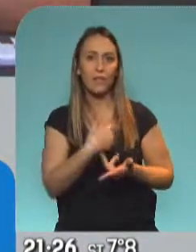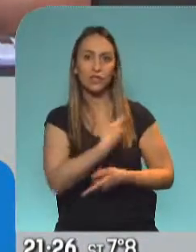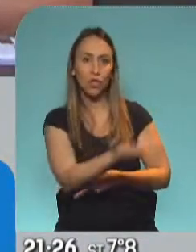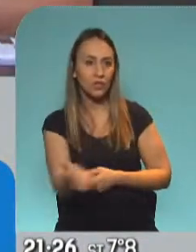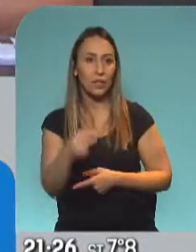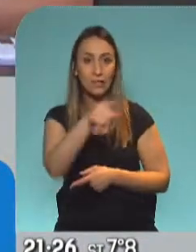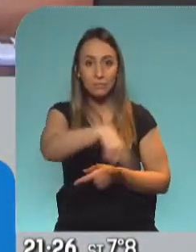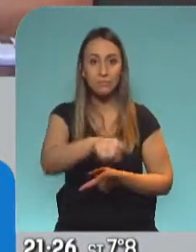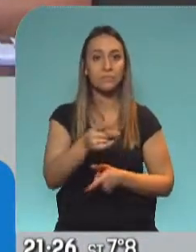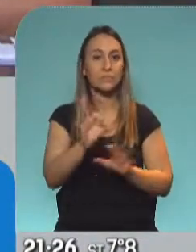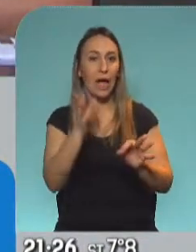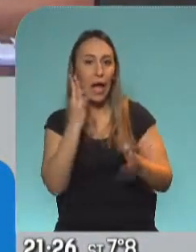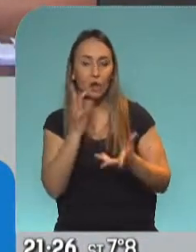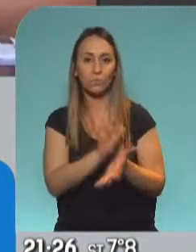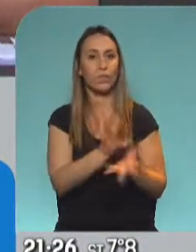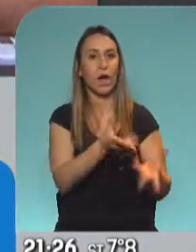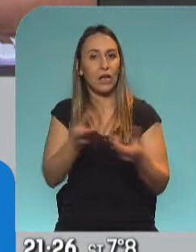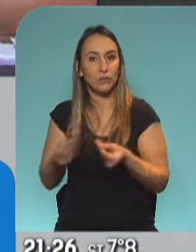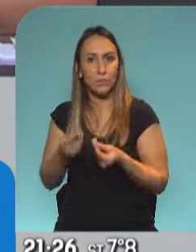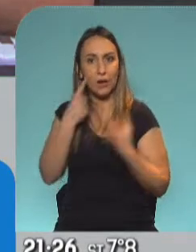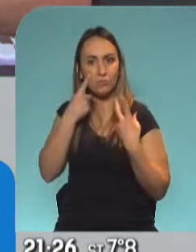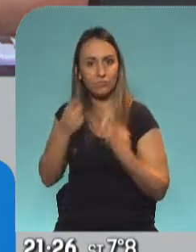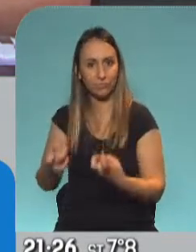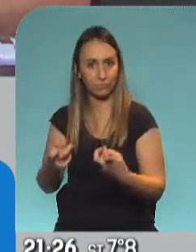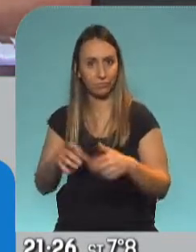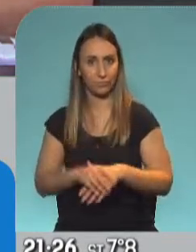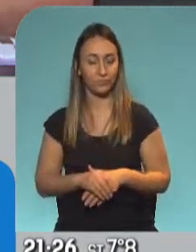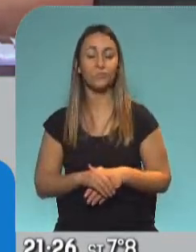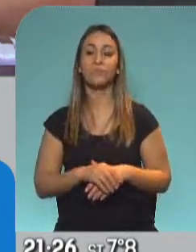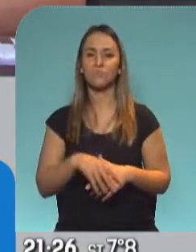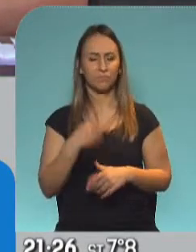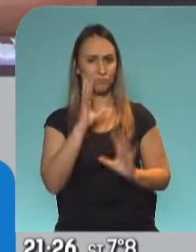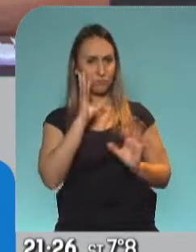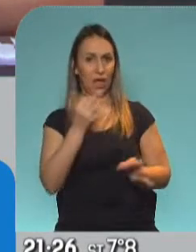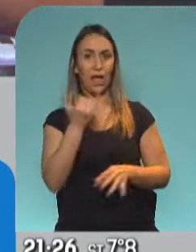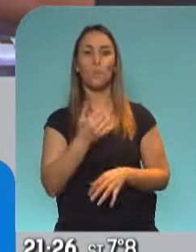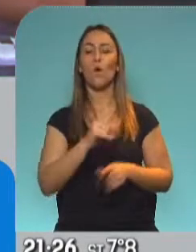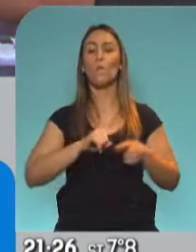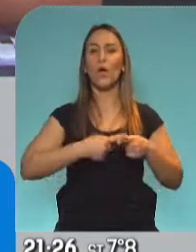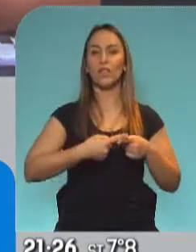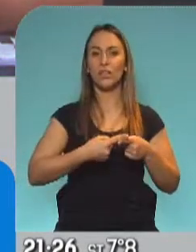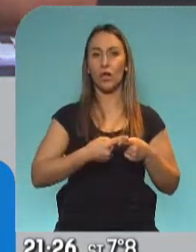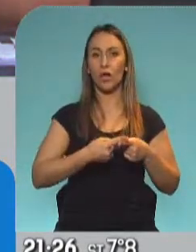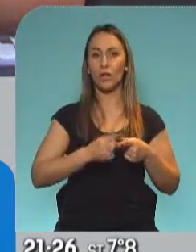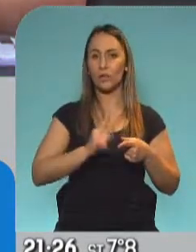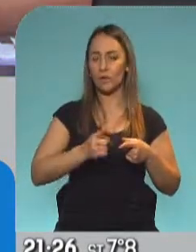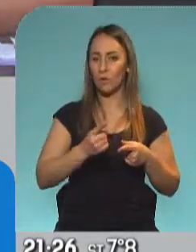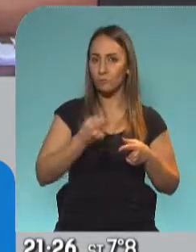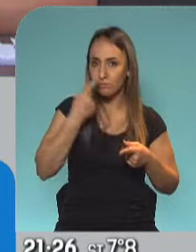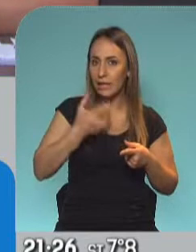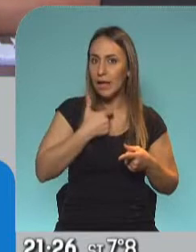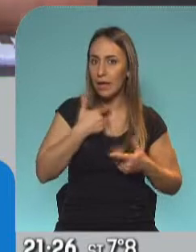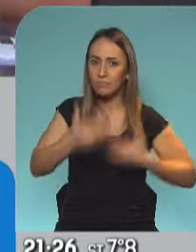sociedad para el esclarecimiento del caso. Es decir, acá podemos ver que cuando hay también voluntad política de esclarecer o de avanzar en